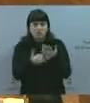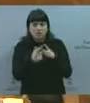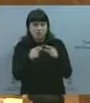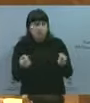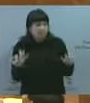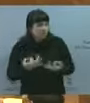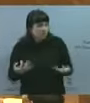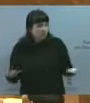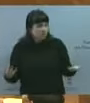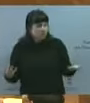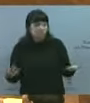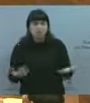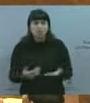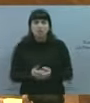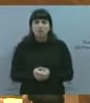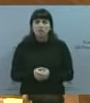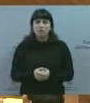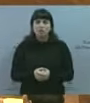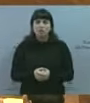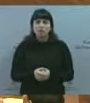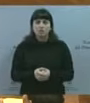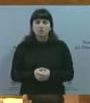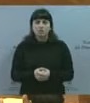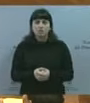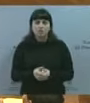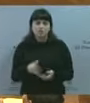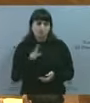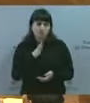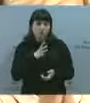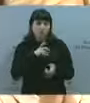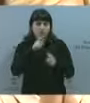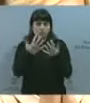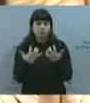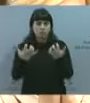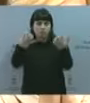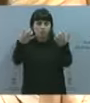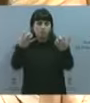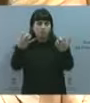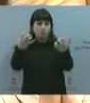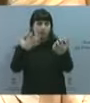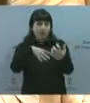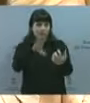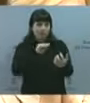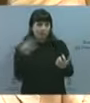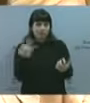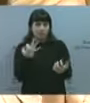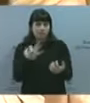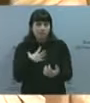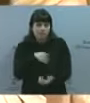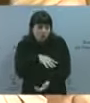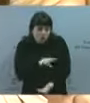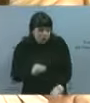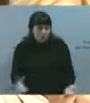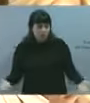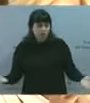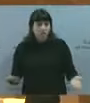los parlamentarios a poder entender lo que se nos está trasladando. No lo entiendo. De acuerdo, señor, de acuerdo. Muchas gracias. Le he parado el